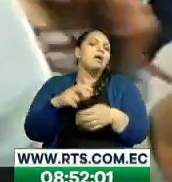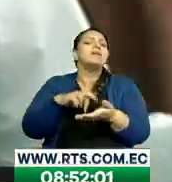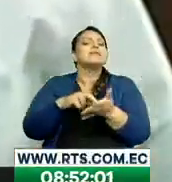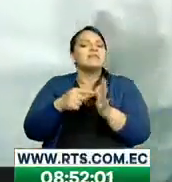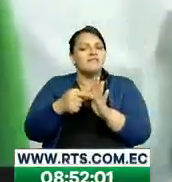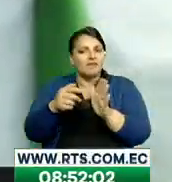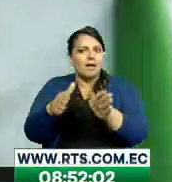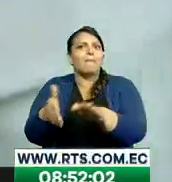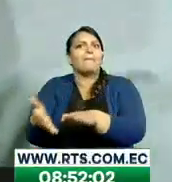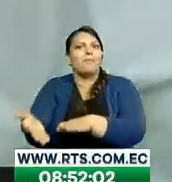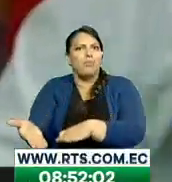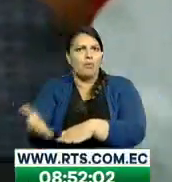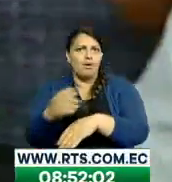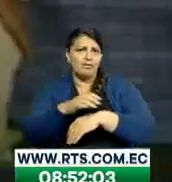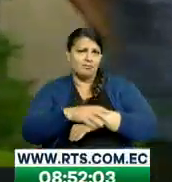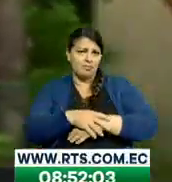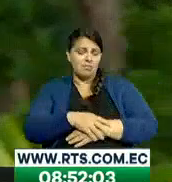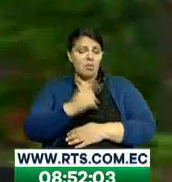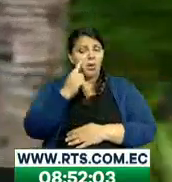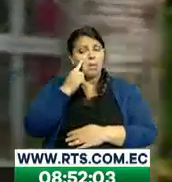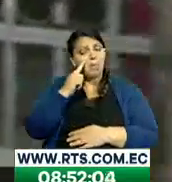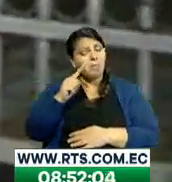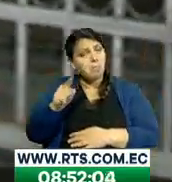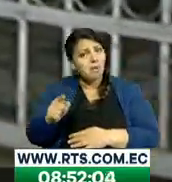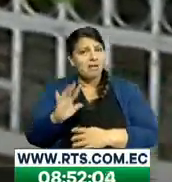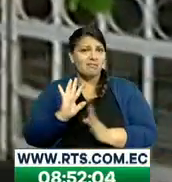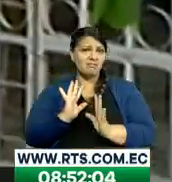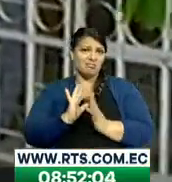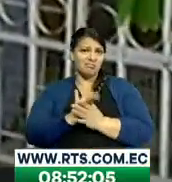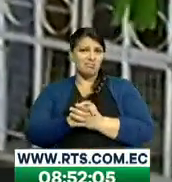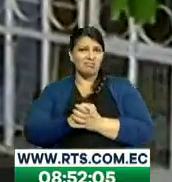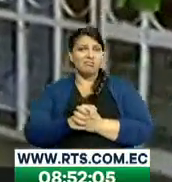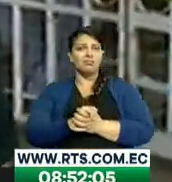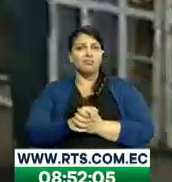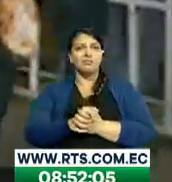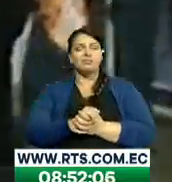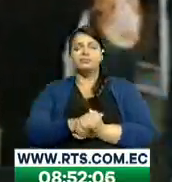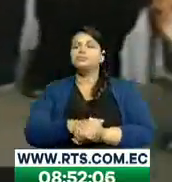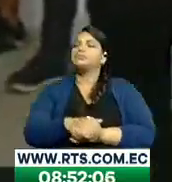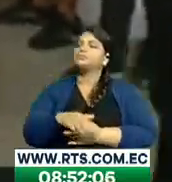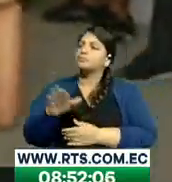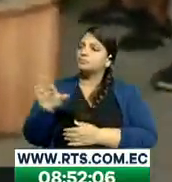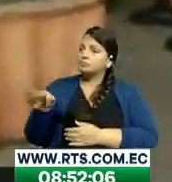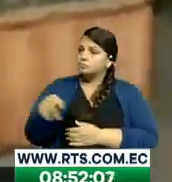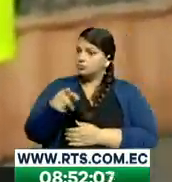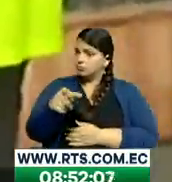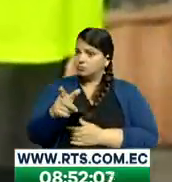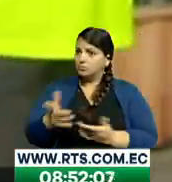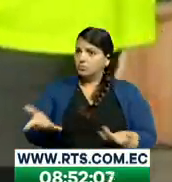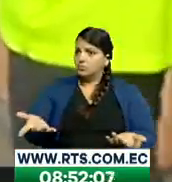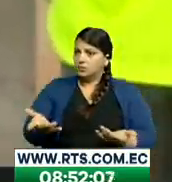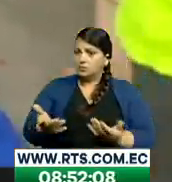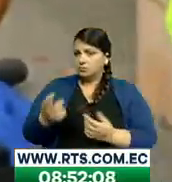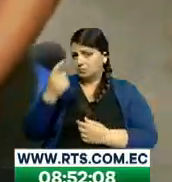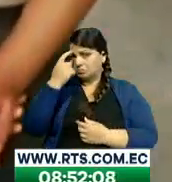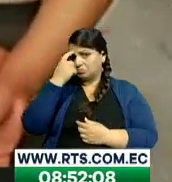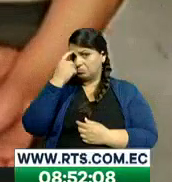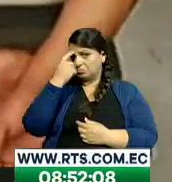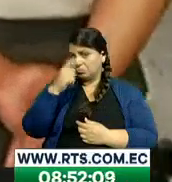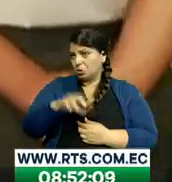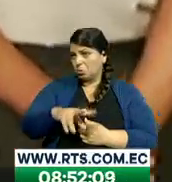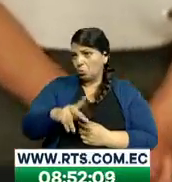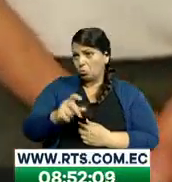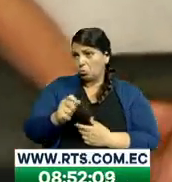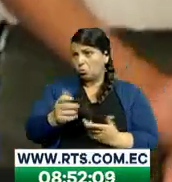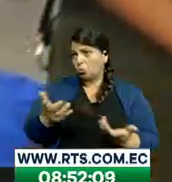cuando a las 48 horas vuelto a vuelven, sí. De repente, en cuanto a las pertenencias, ¿las tiene todas o le robaron quizás, como suele